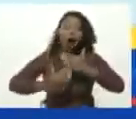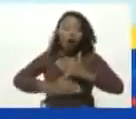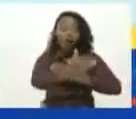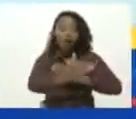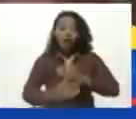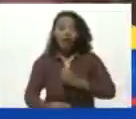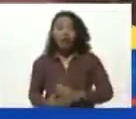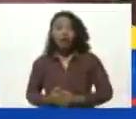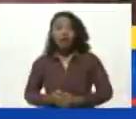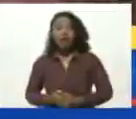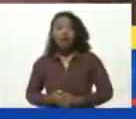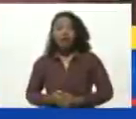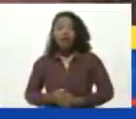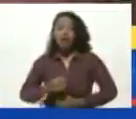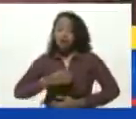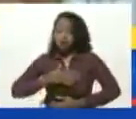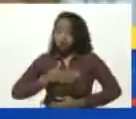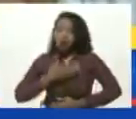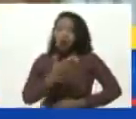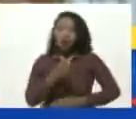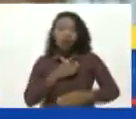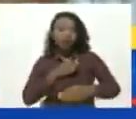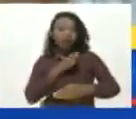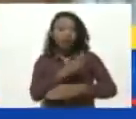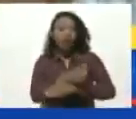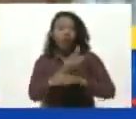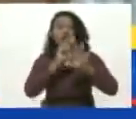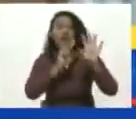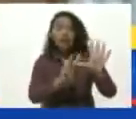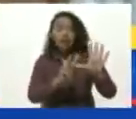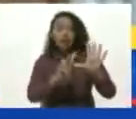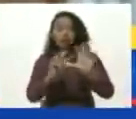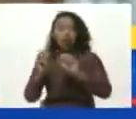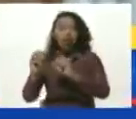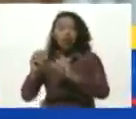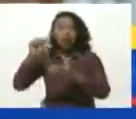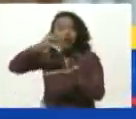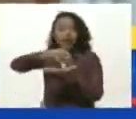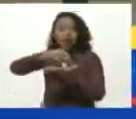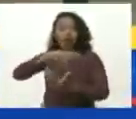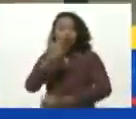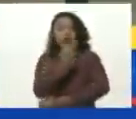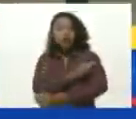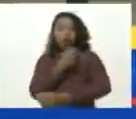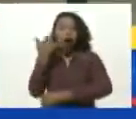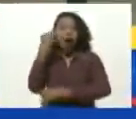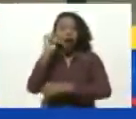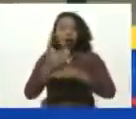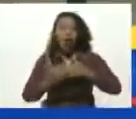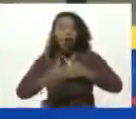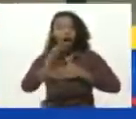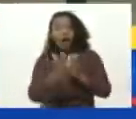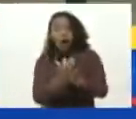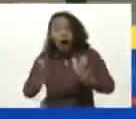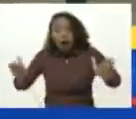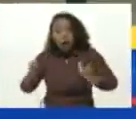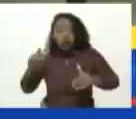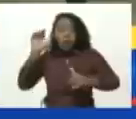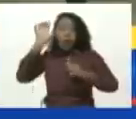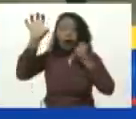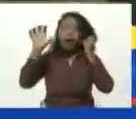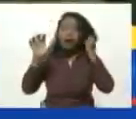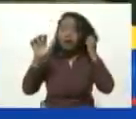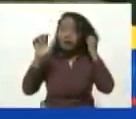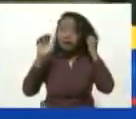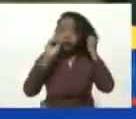adelante puede acudir a los 700 centros de vacunación que hay a lo largo ancho del país sin